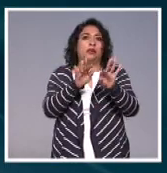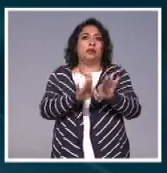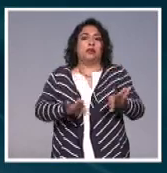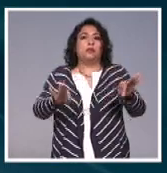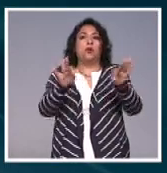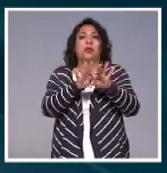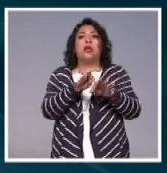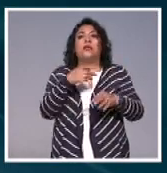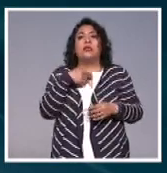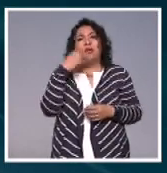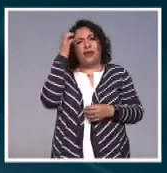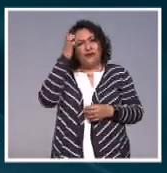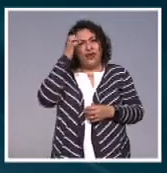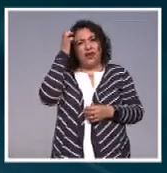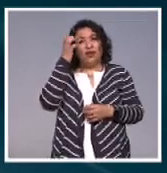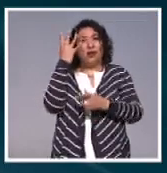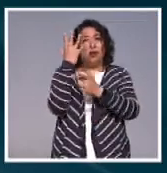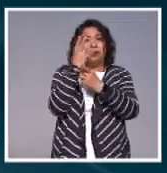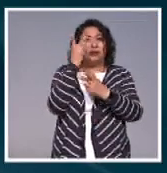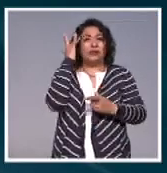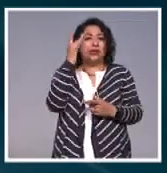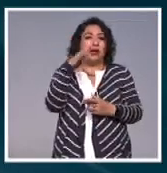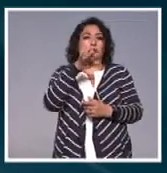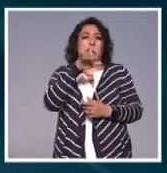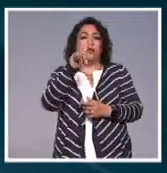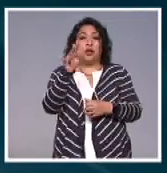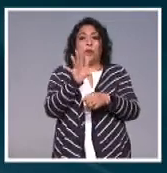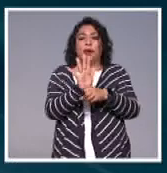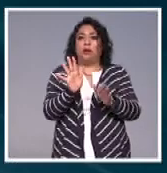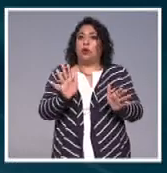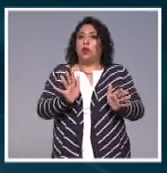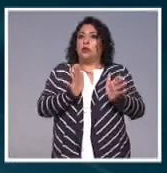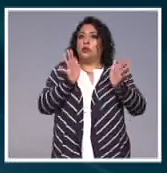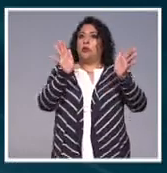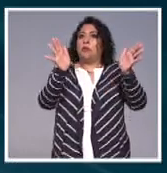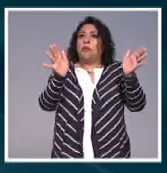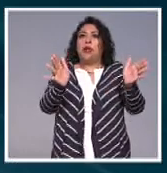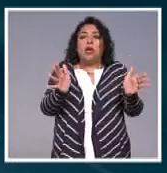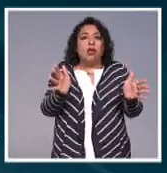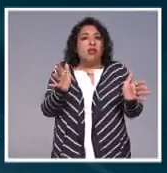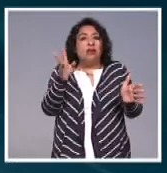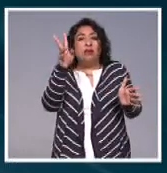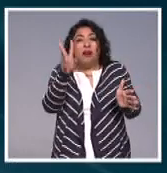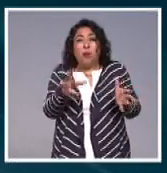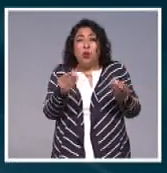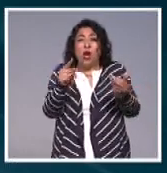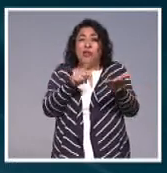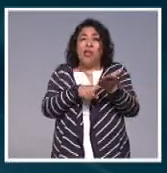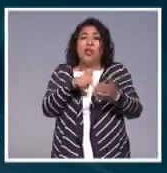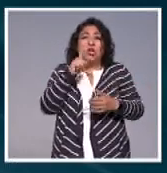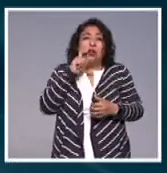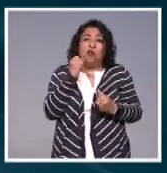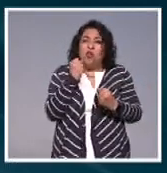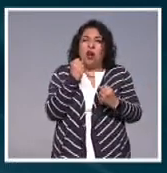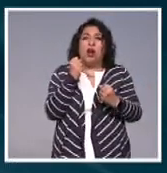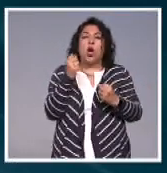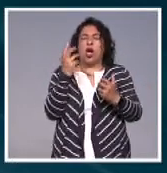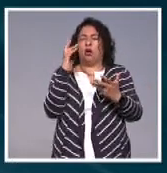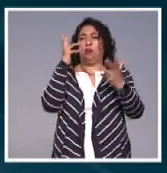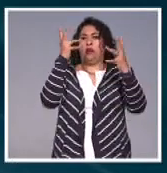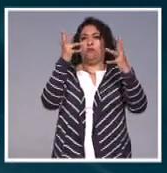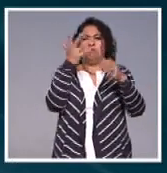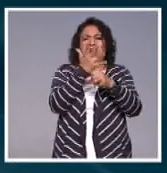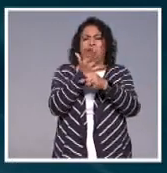emblemáticas, El Evangelio según San Mateo, una película que sorprendió, pues se aleja de la fuerte carga sexual y controversia que solían tener